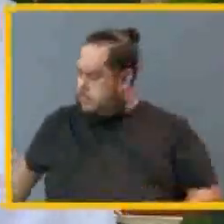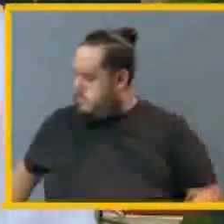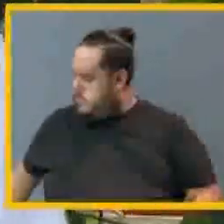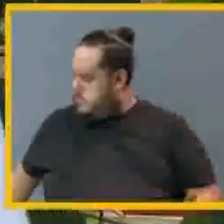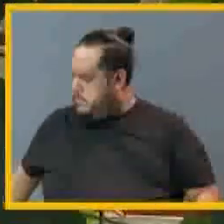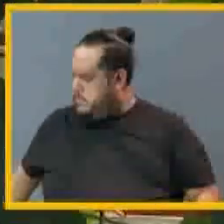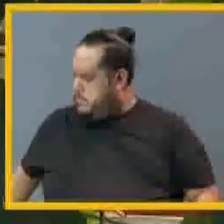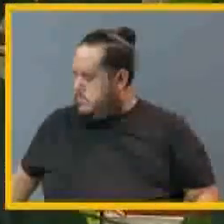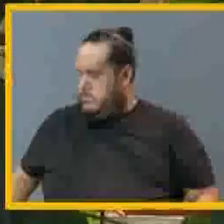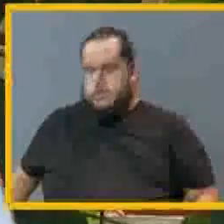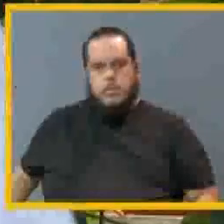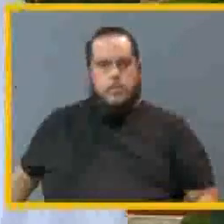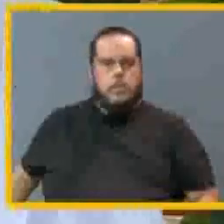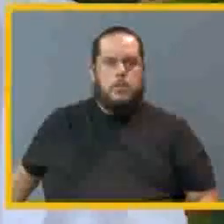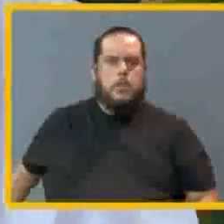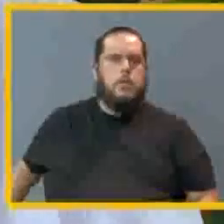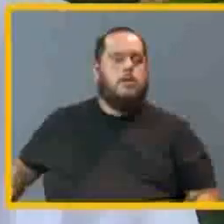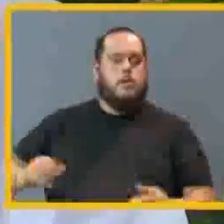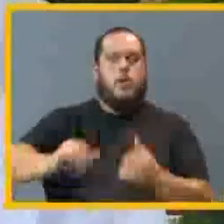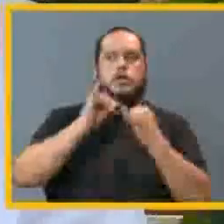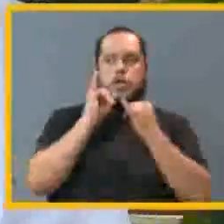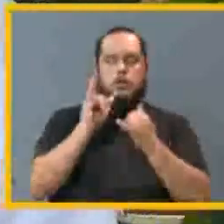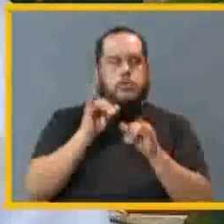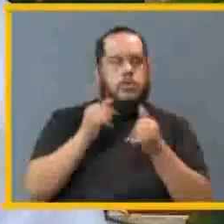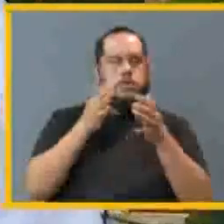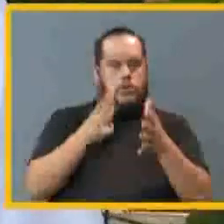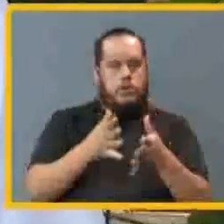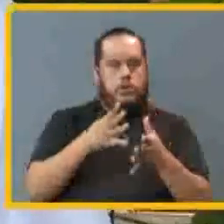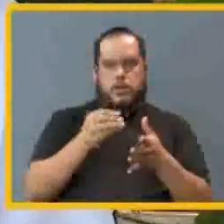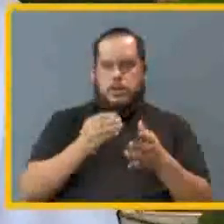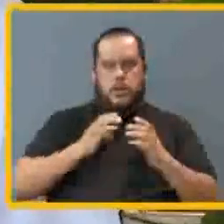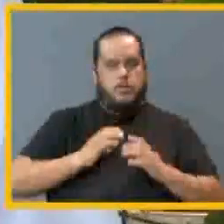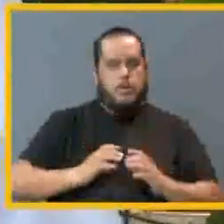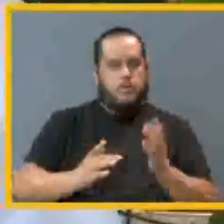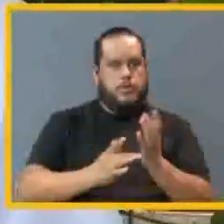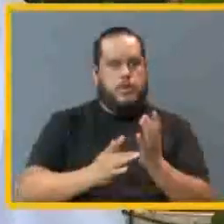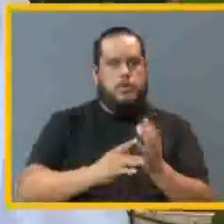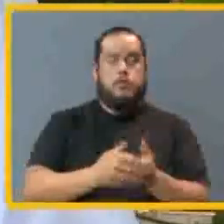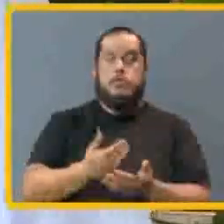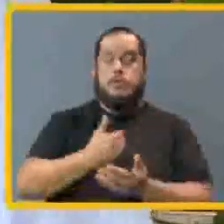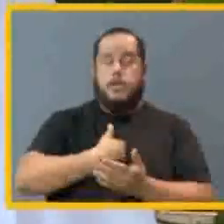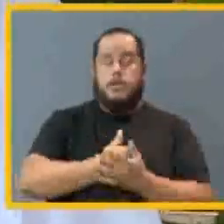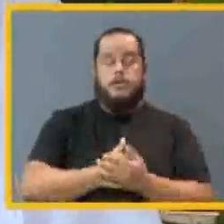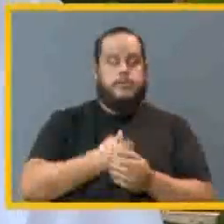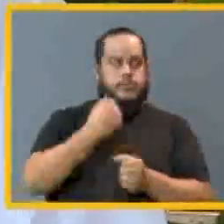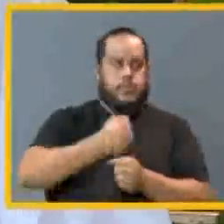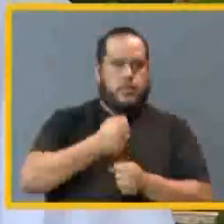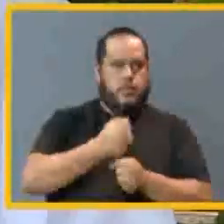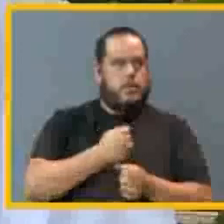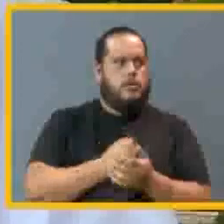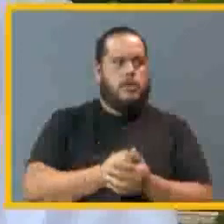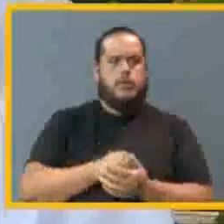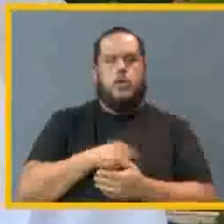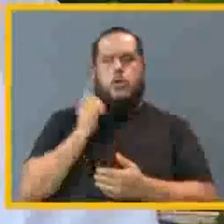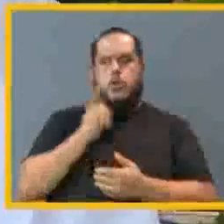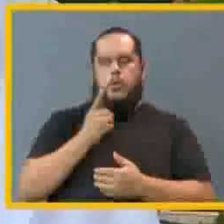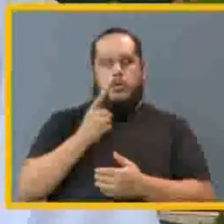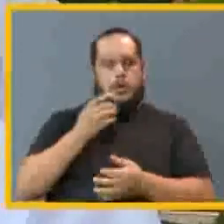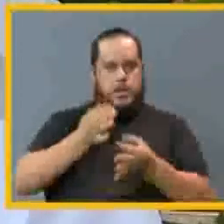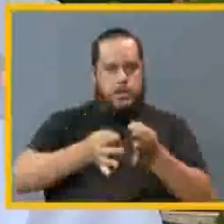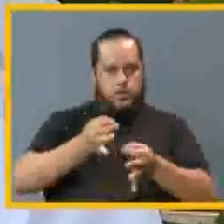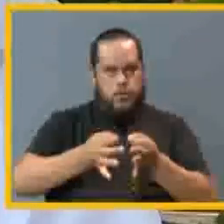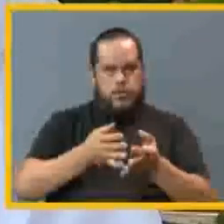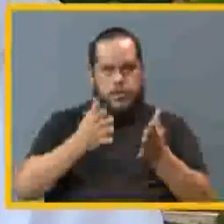de jugadores y de cuerpos técnicos también. Tienen laborales, es órdenes de jueces, y